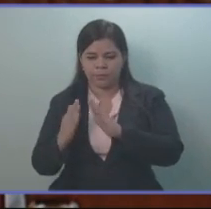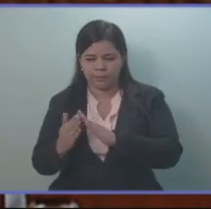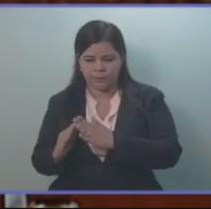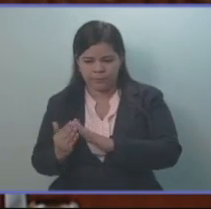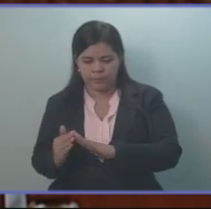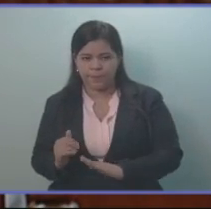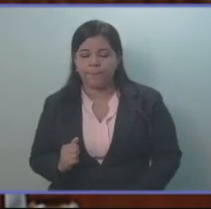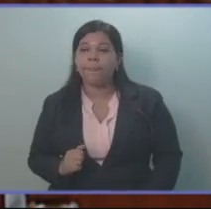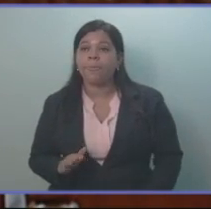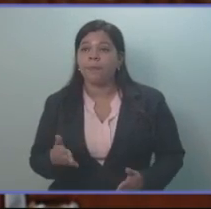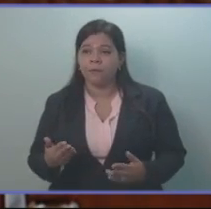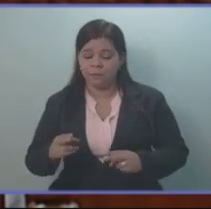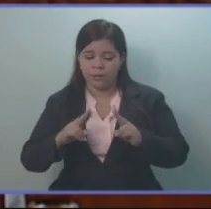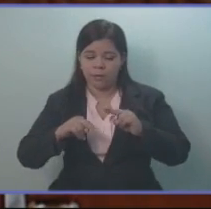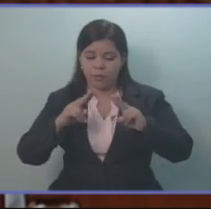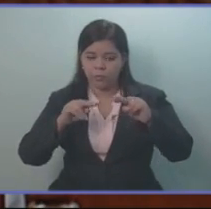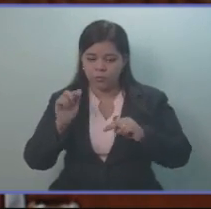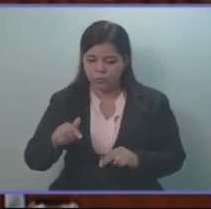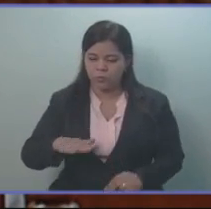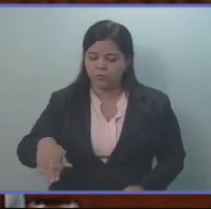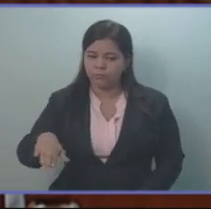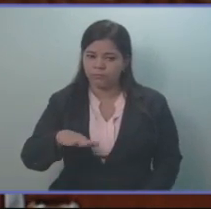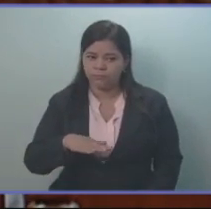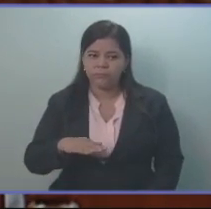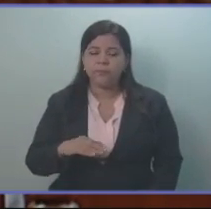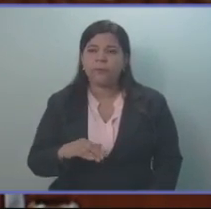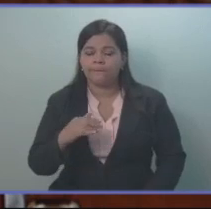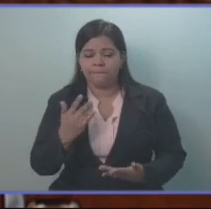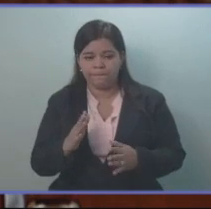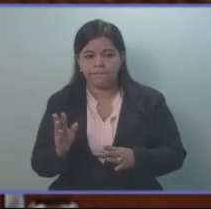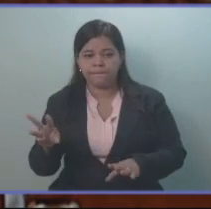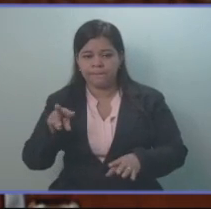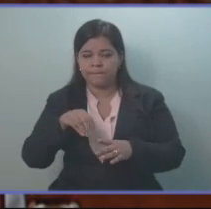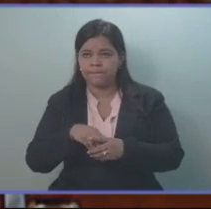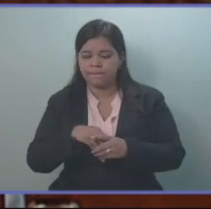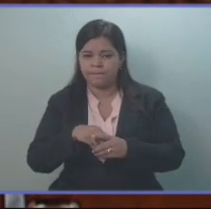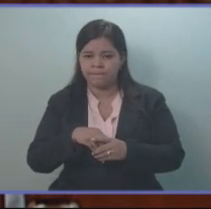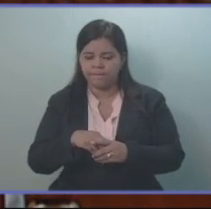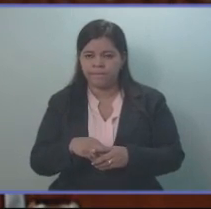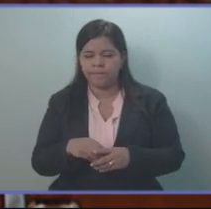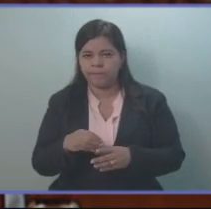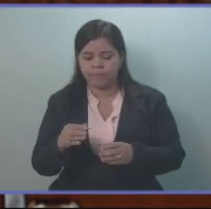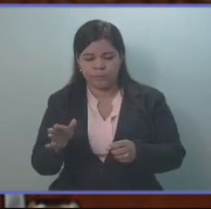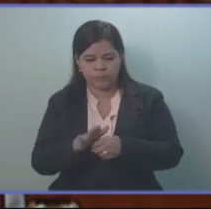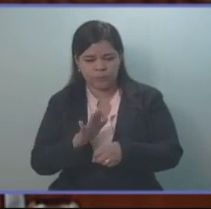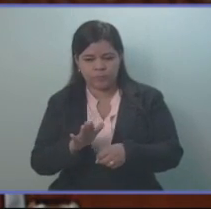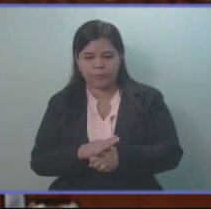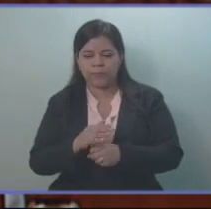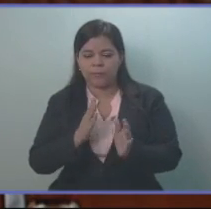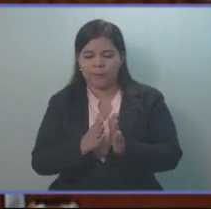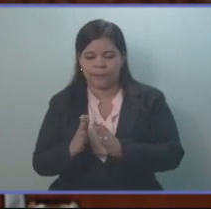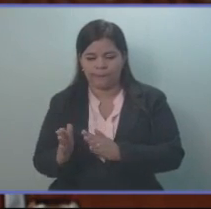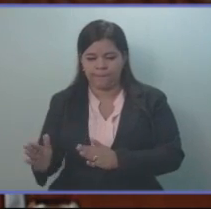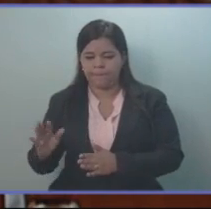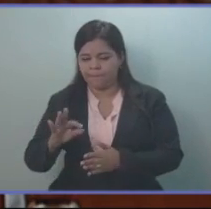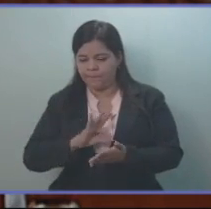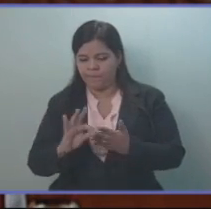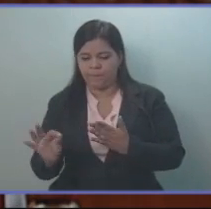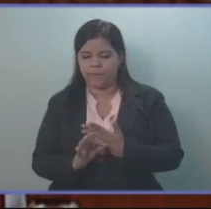mutua para la construcción de esos complejos habitacionales, el cual forma parte integral del plan operativo del